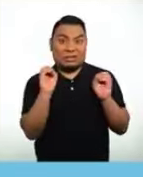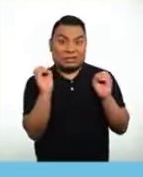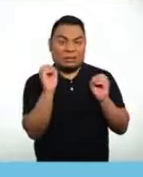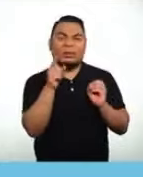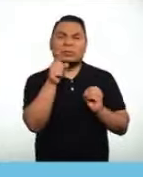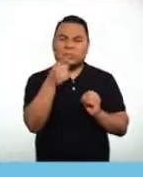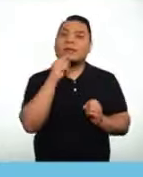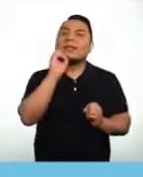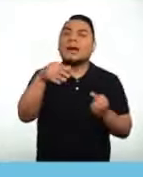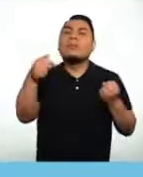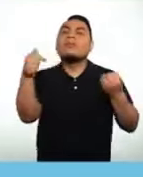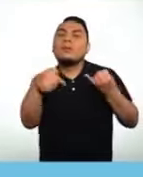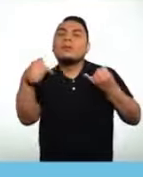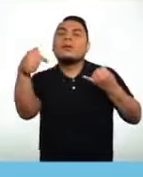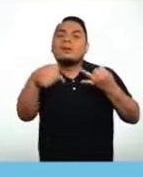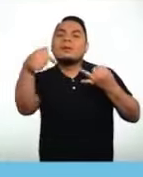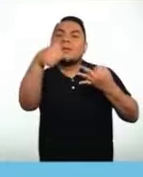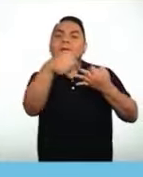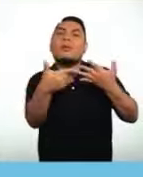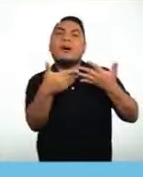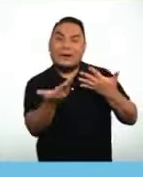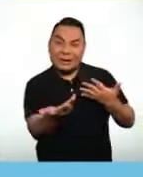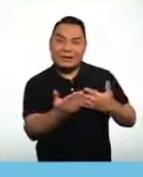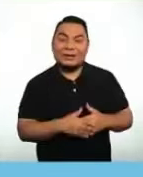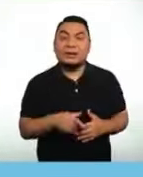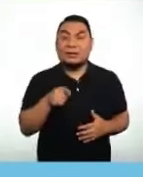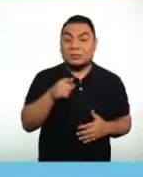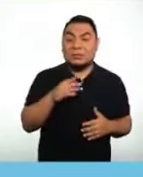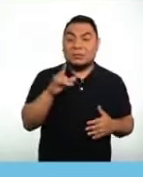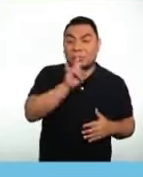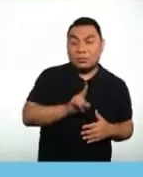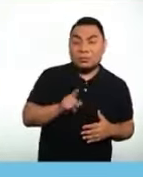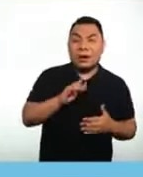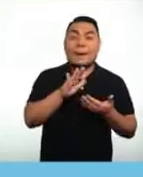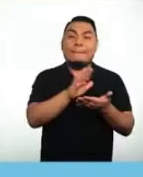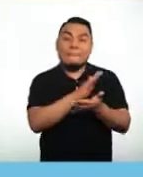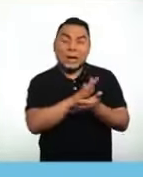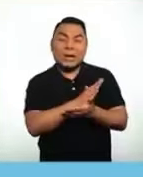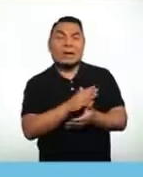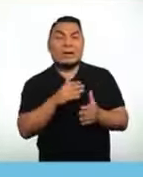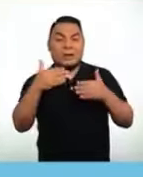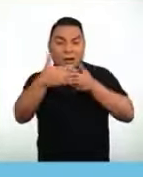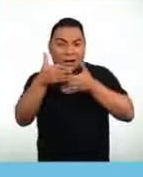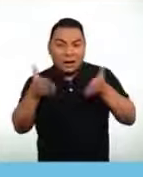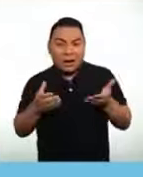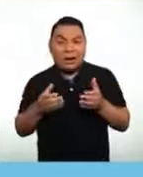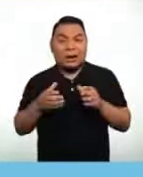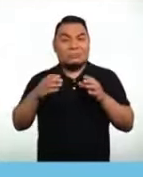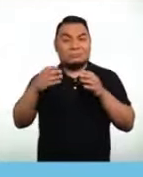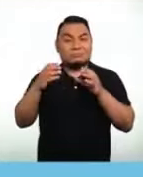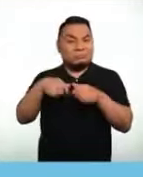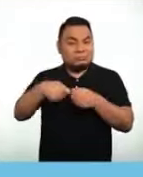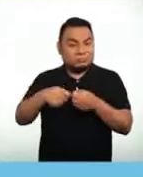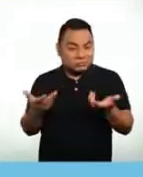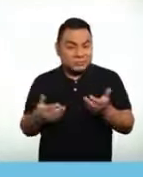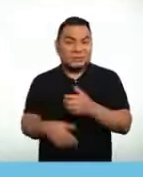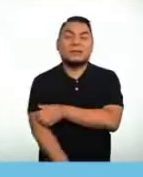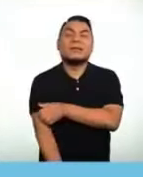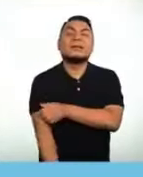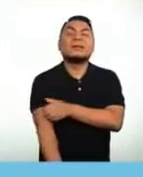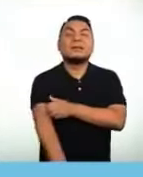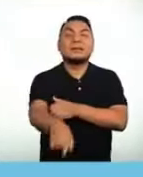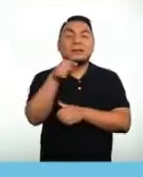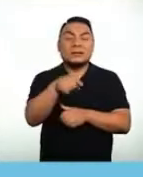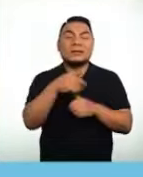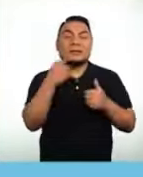no contesta, dale opciones. ¿Podemos usar papeles, cajas, envases?